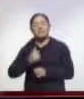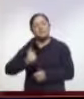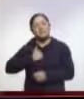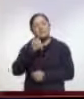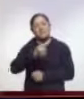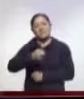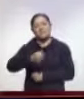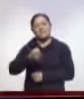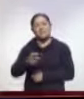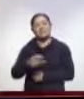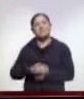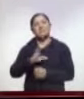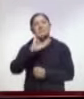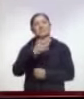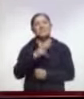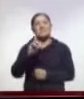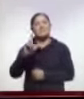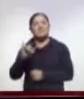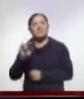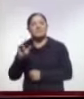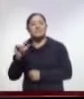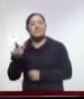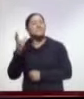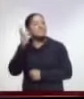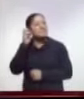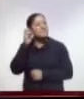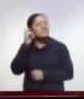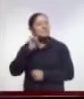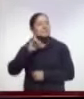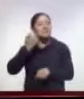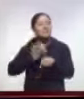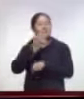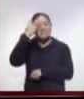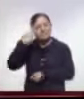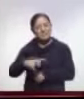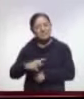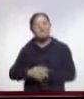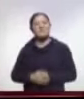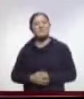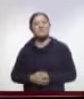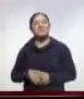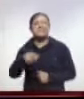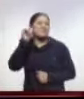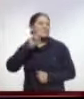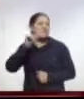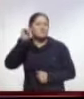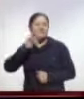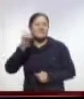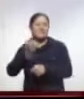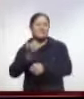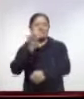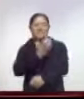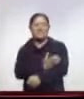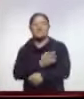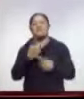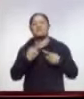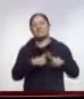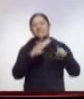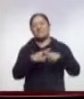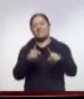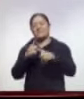especial a Chema Lira, que nos está escuchando desde el Estado de México y siempre nos está acompañando en las diferentes